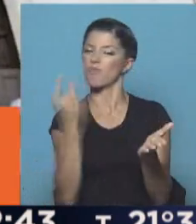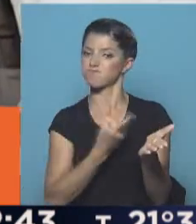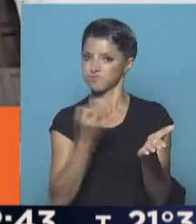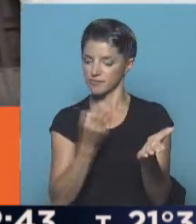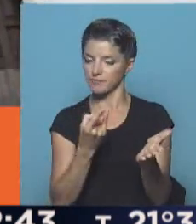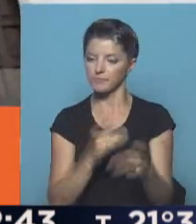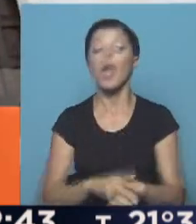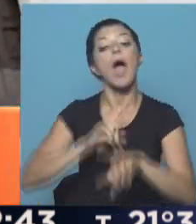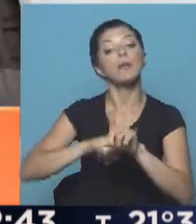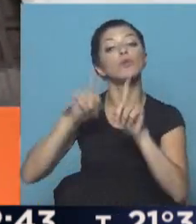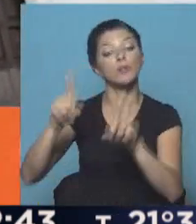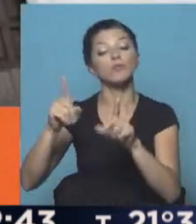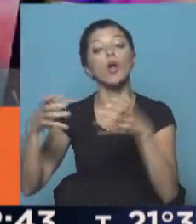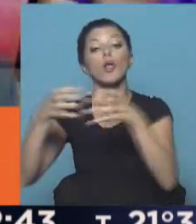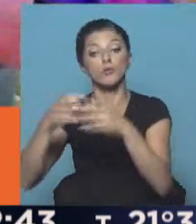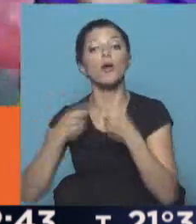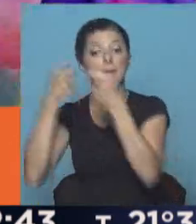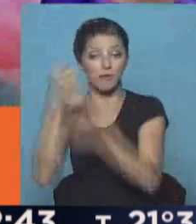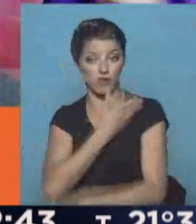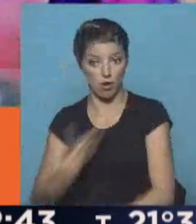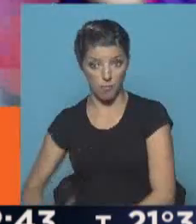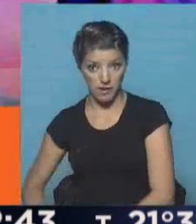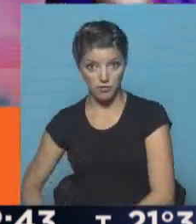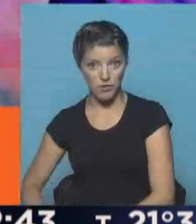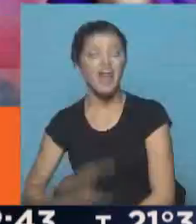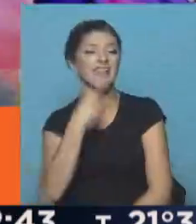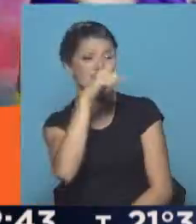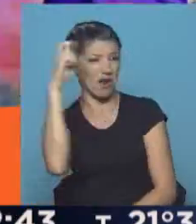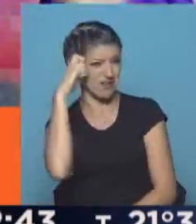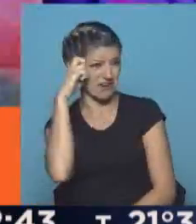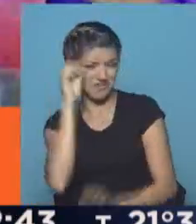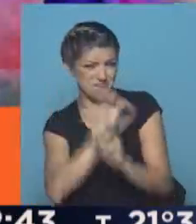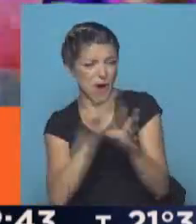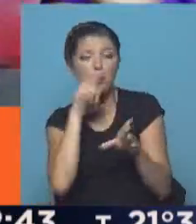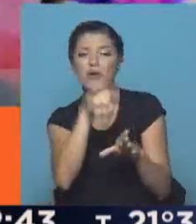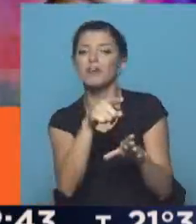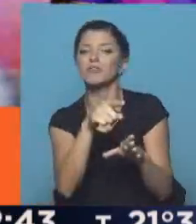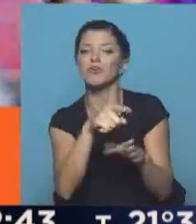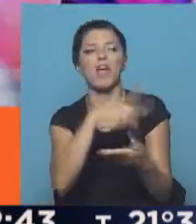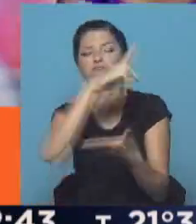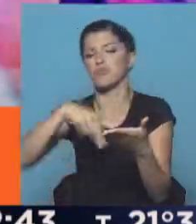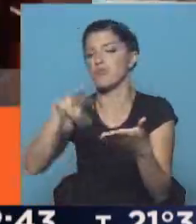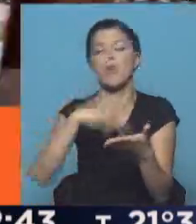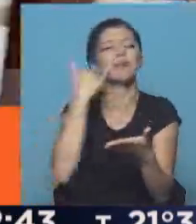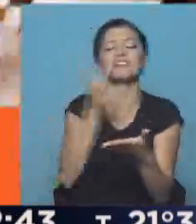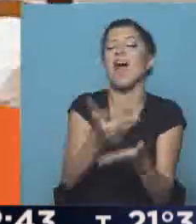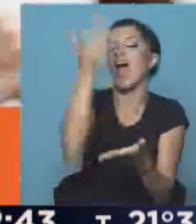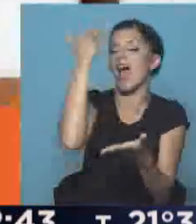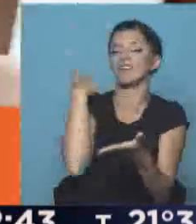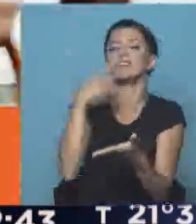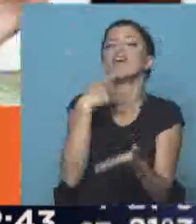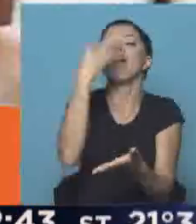oficialismo desestimó las decisiones del Poder Legislativo al considerar que sus actos son nulos desde que fue declarado